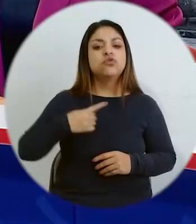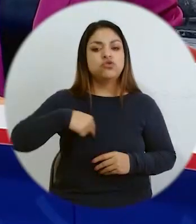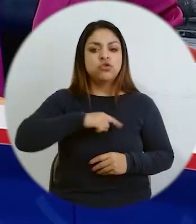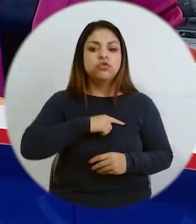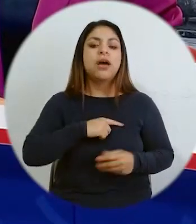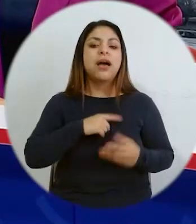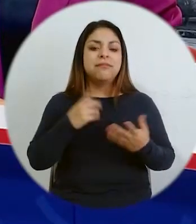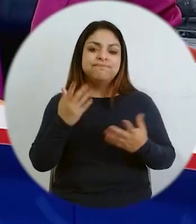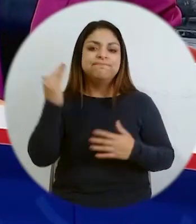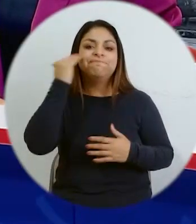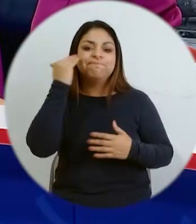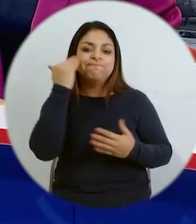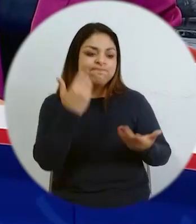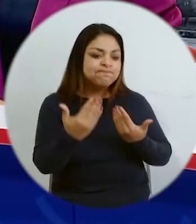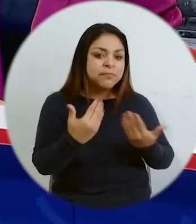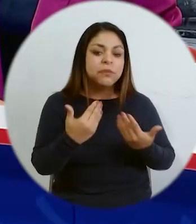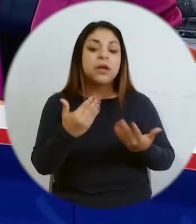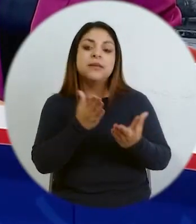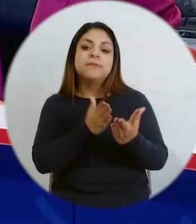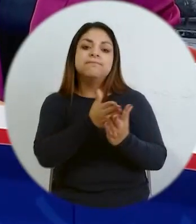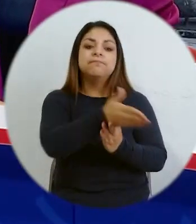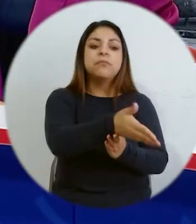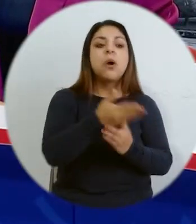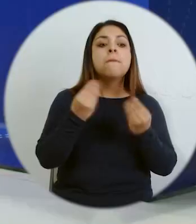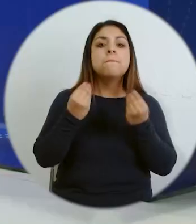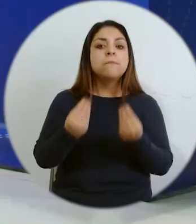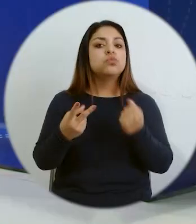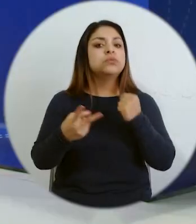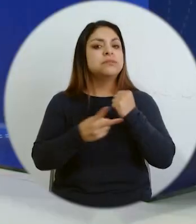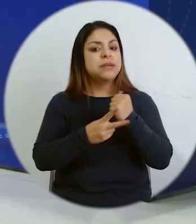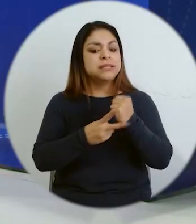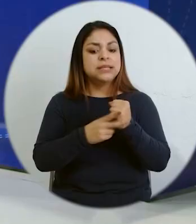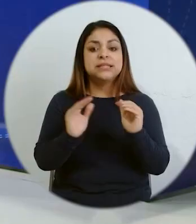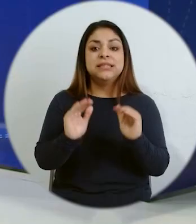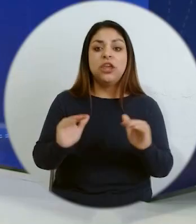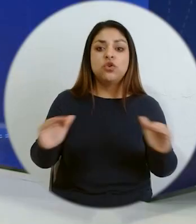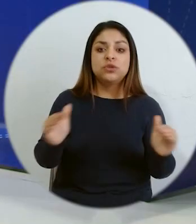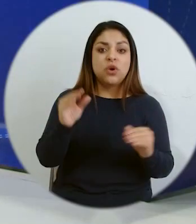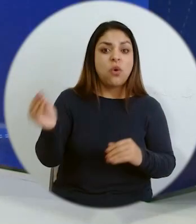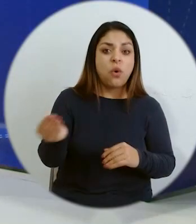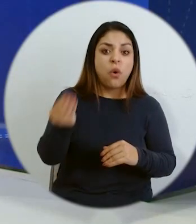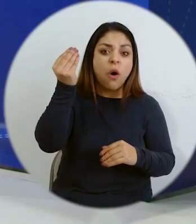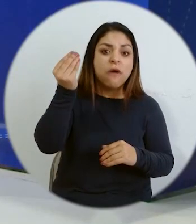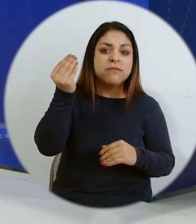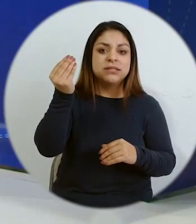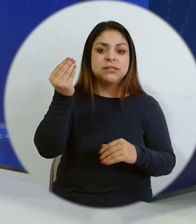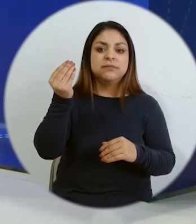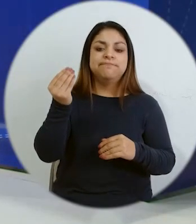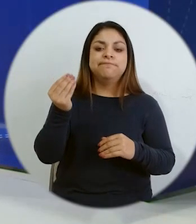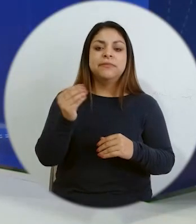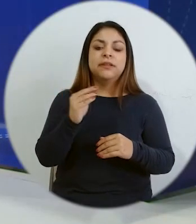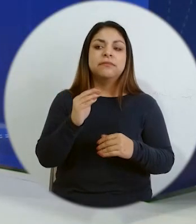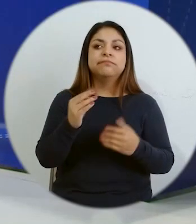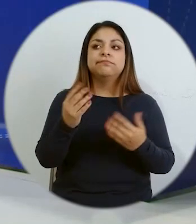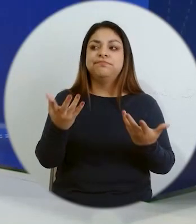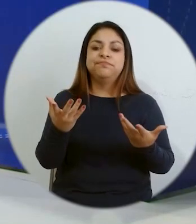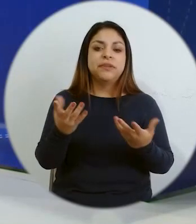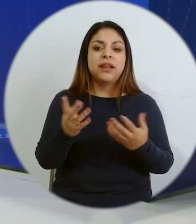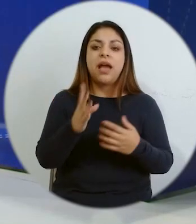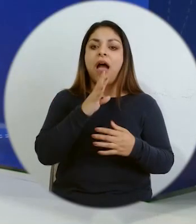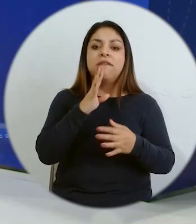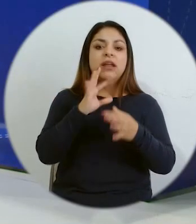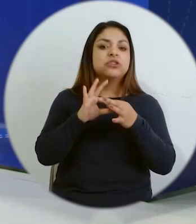y tomamos conocimiento e intervenimos en muchas circunstancias donde los niños y los adolescentes nos colocan sobre la